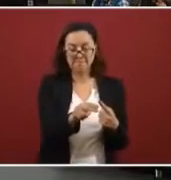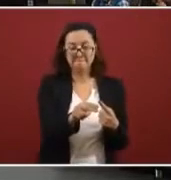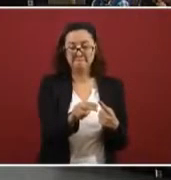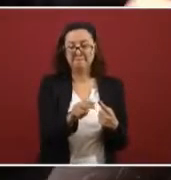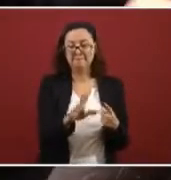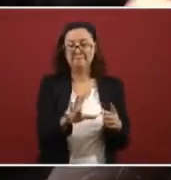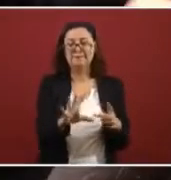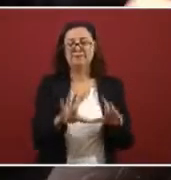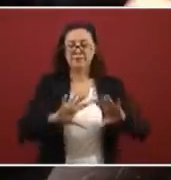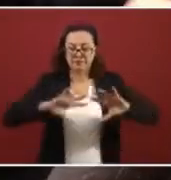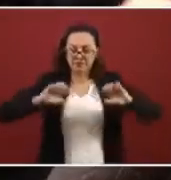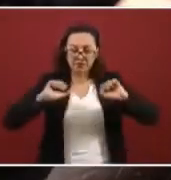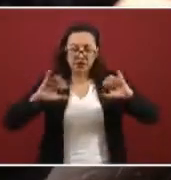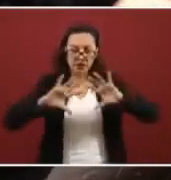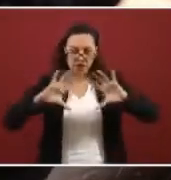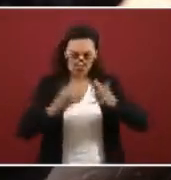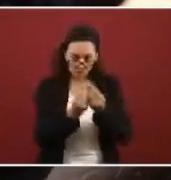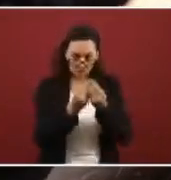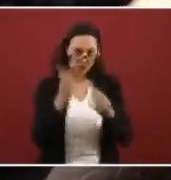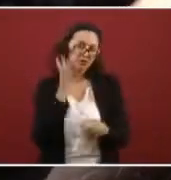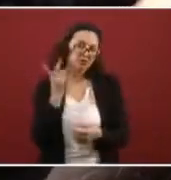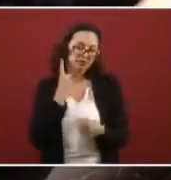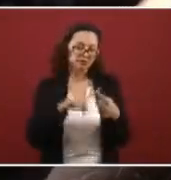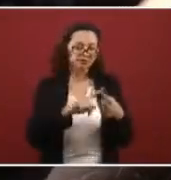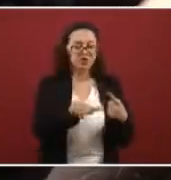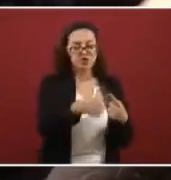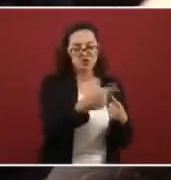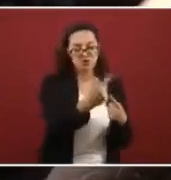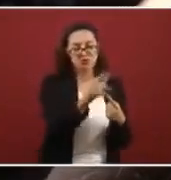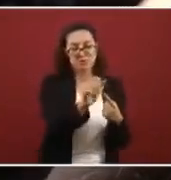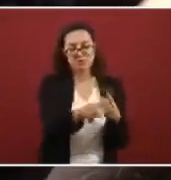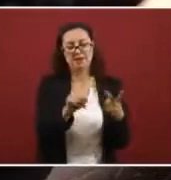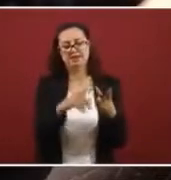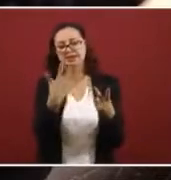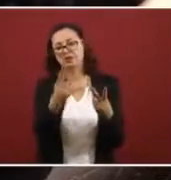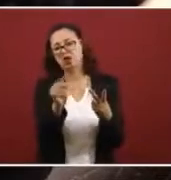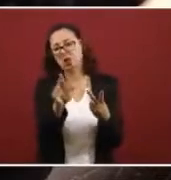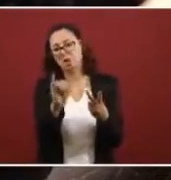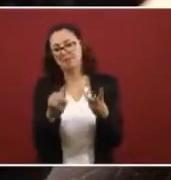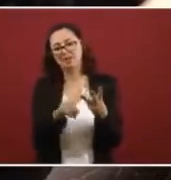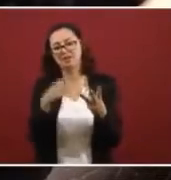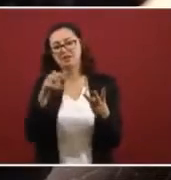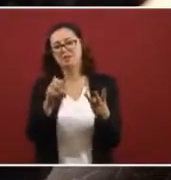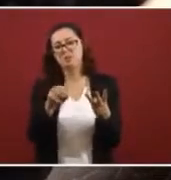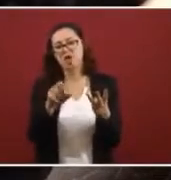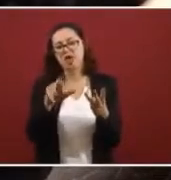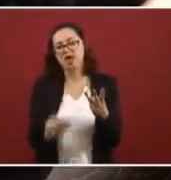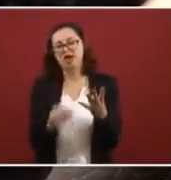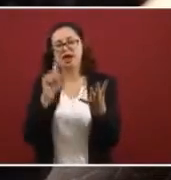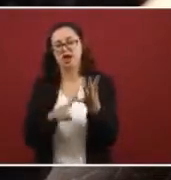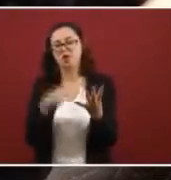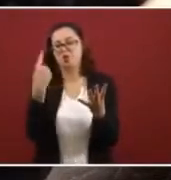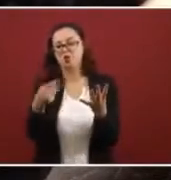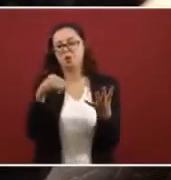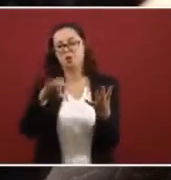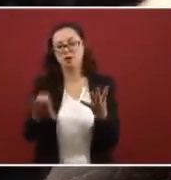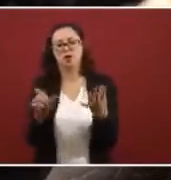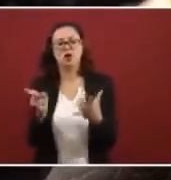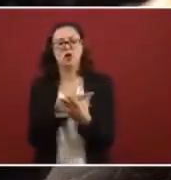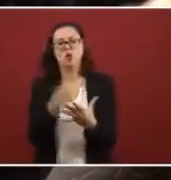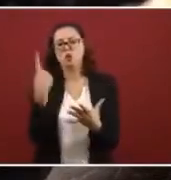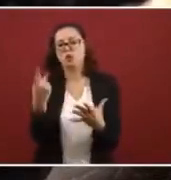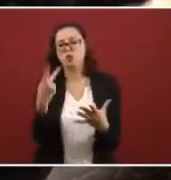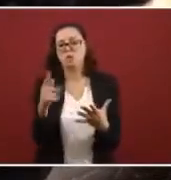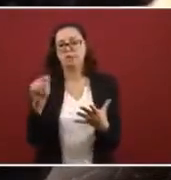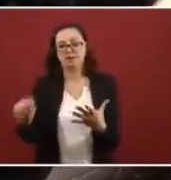PAN. ¿Cómo se compone? ¿Cómo se conforma? How they? 12 de PAN, 5 del PRI, 3 de Morena, 1 de Movimiento three Ciudadano, Morena. 1 del Partido del Trabajo y